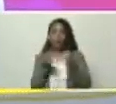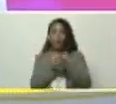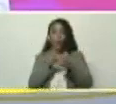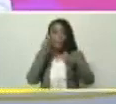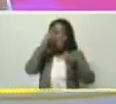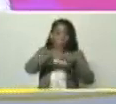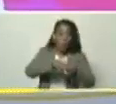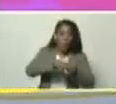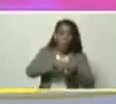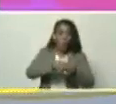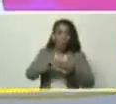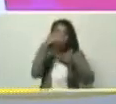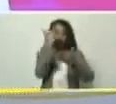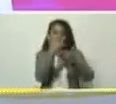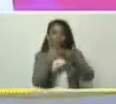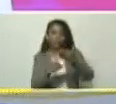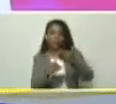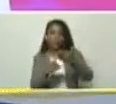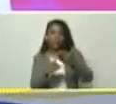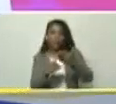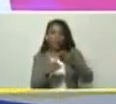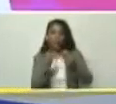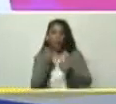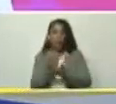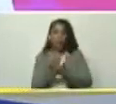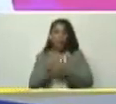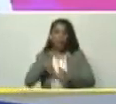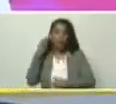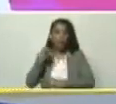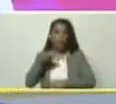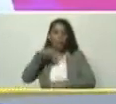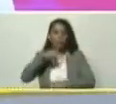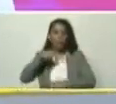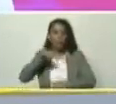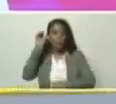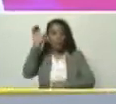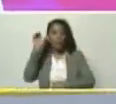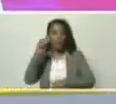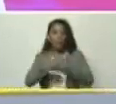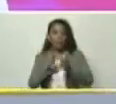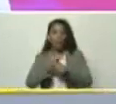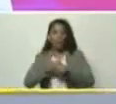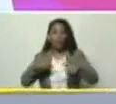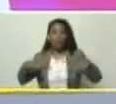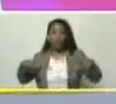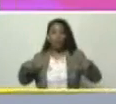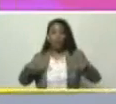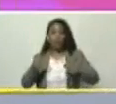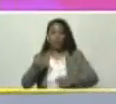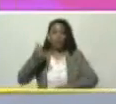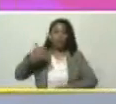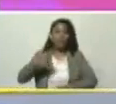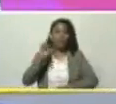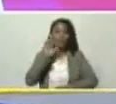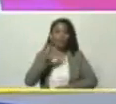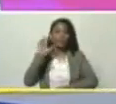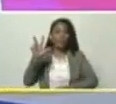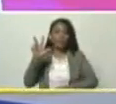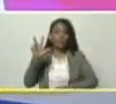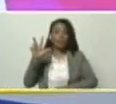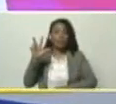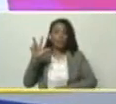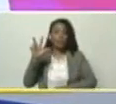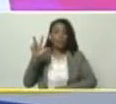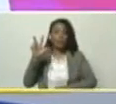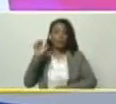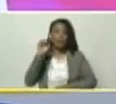agenda económica bolivariana, a las necesidades del país, podemos decir que se aumentó sustancialmente casi